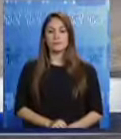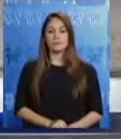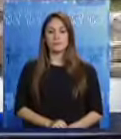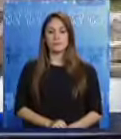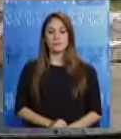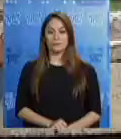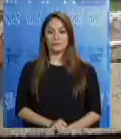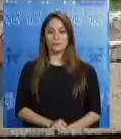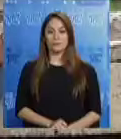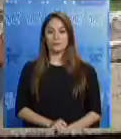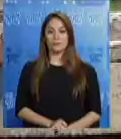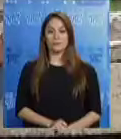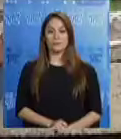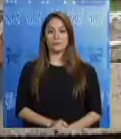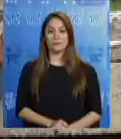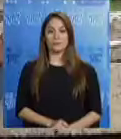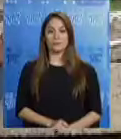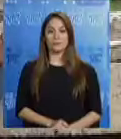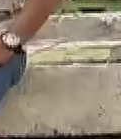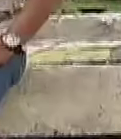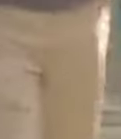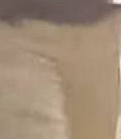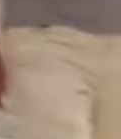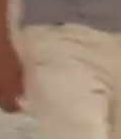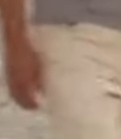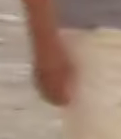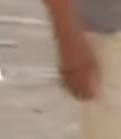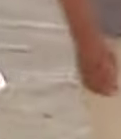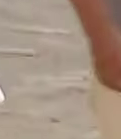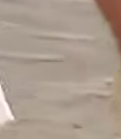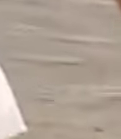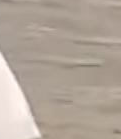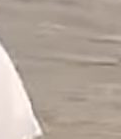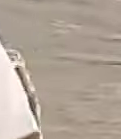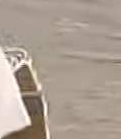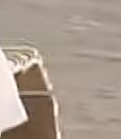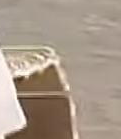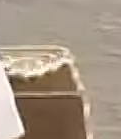de José Luis Rodríguez, Stalin Vaquerizo, TC Televisión.